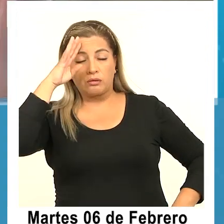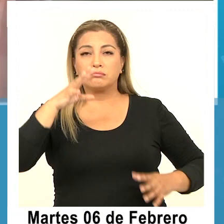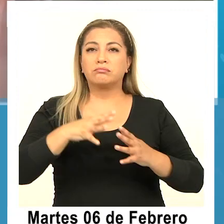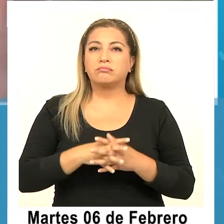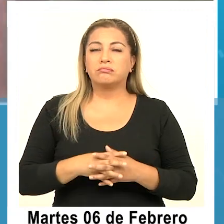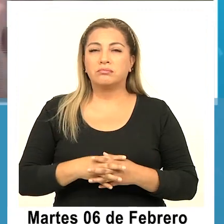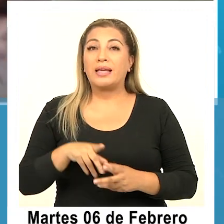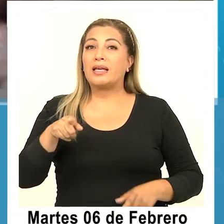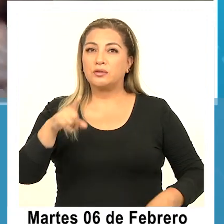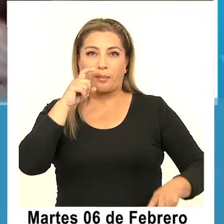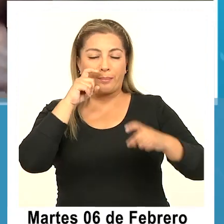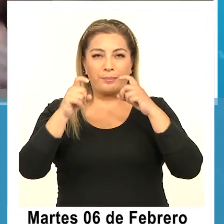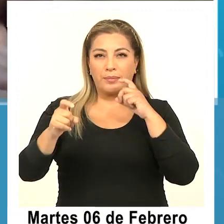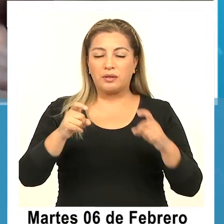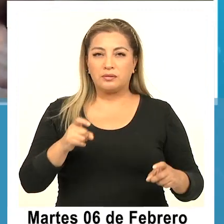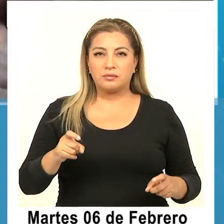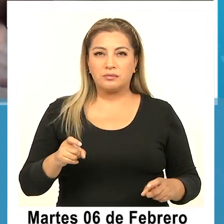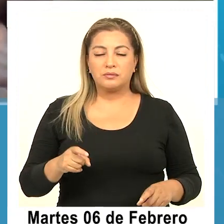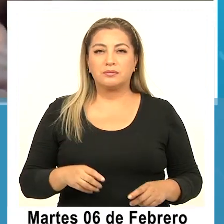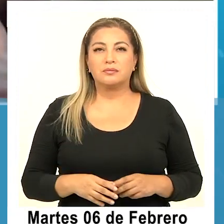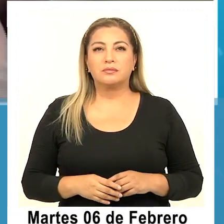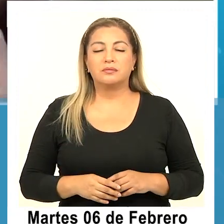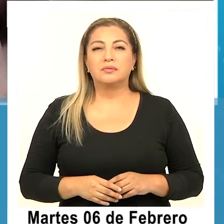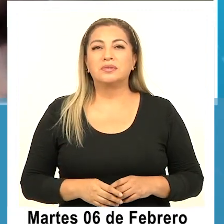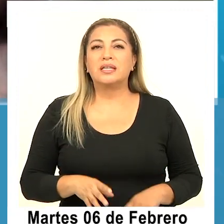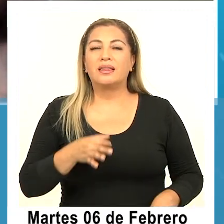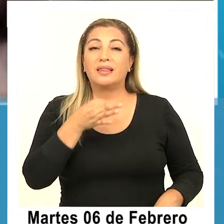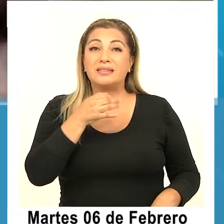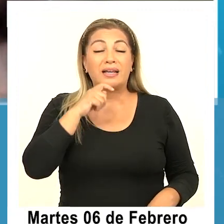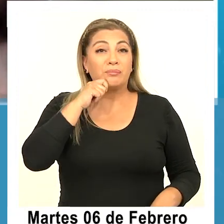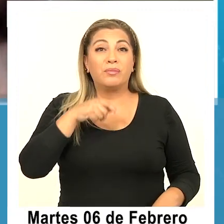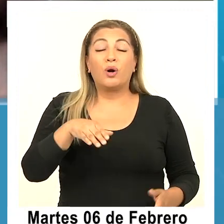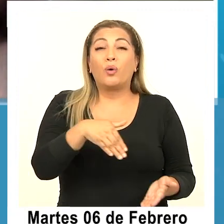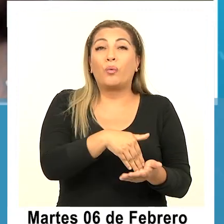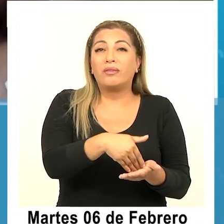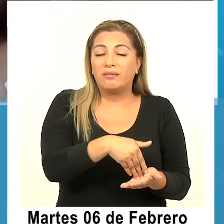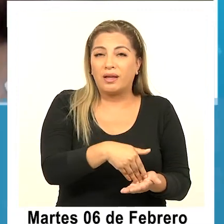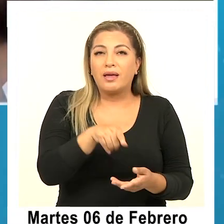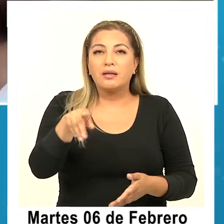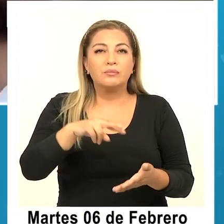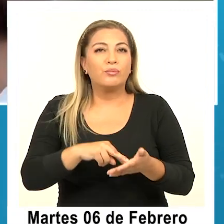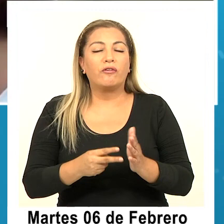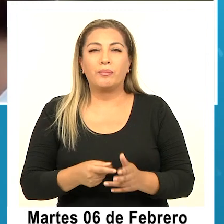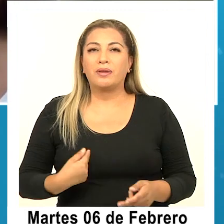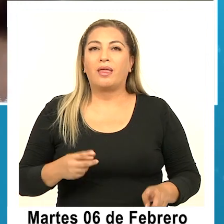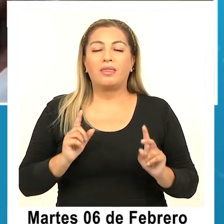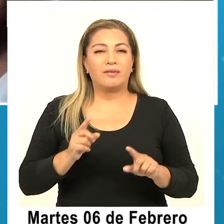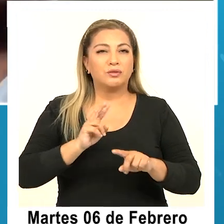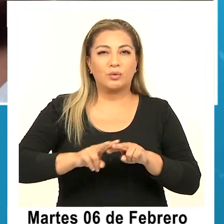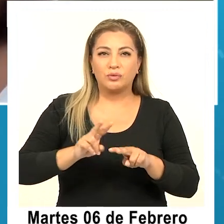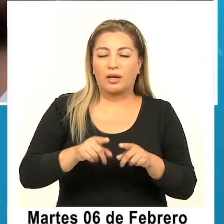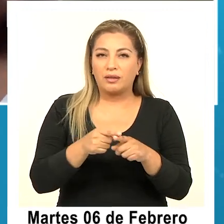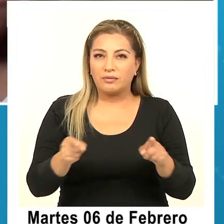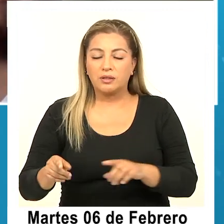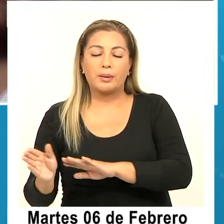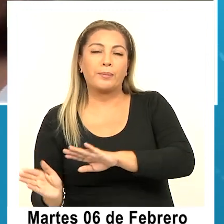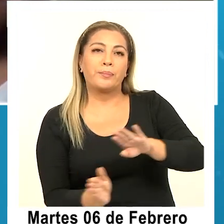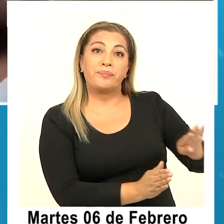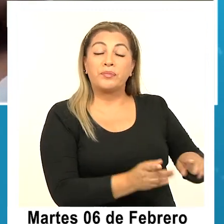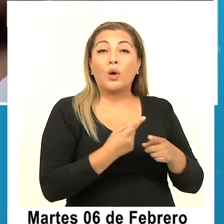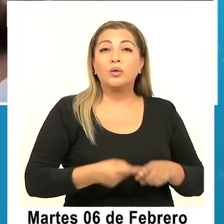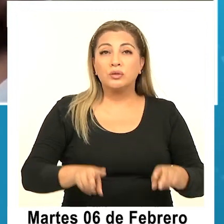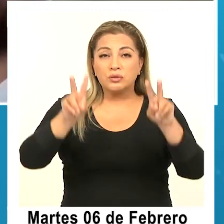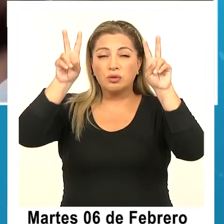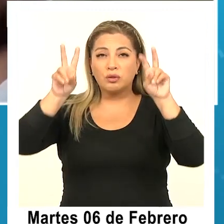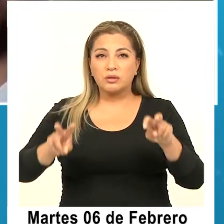un riesgo, no es un llamado excepcional, no es una confesión de debilidad. Ahí yo creo que la problemática hay que responderla de manera franca. Cristian, por otra parte,